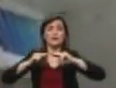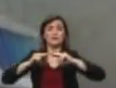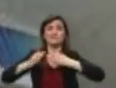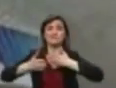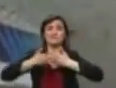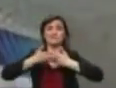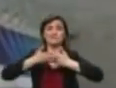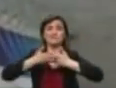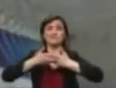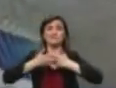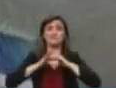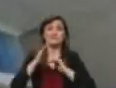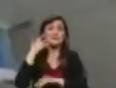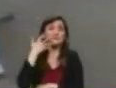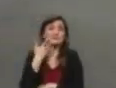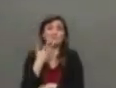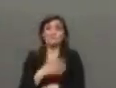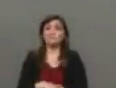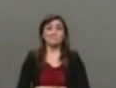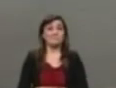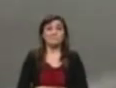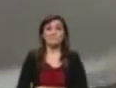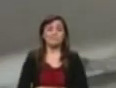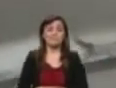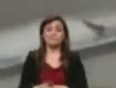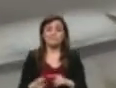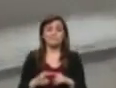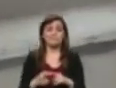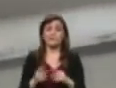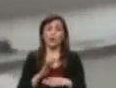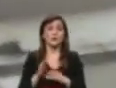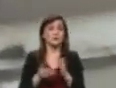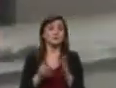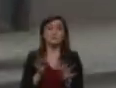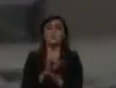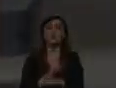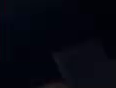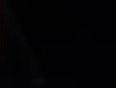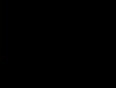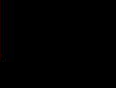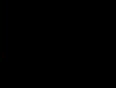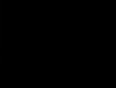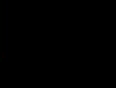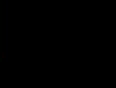Sobre su reapertura, ninguna fecha se ha mencionado. Luisa María Heredia, 24 horas.